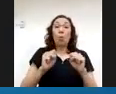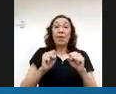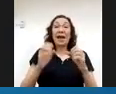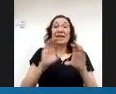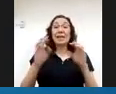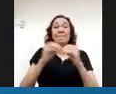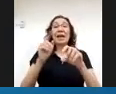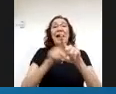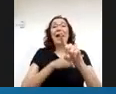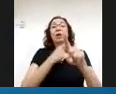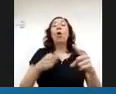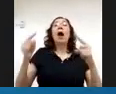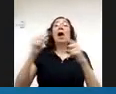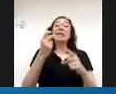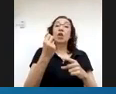hasta 12 semanas.